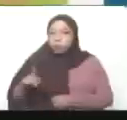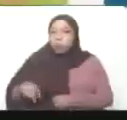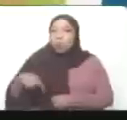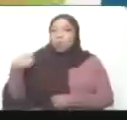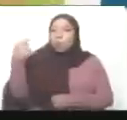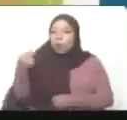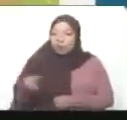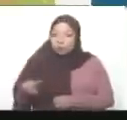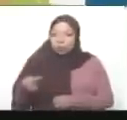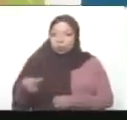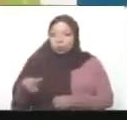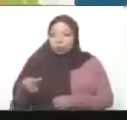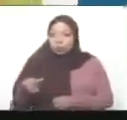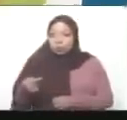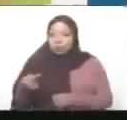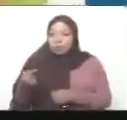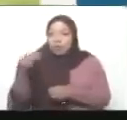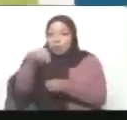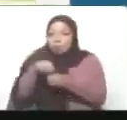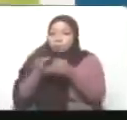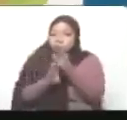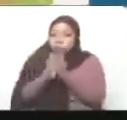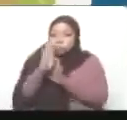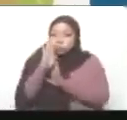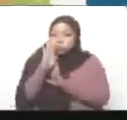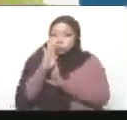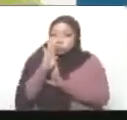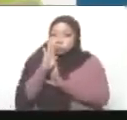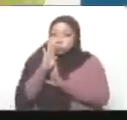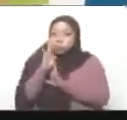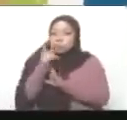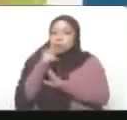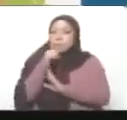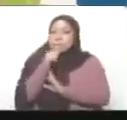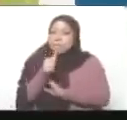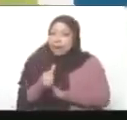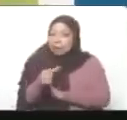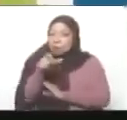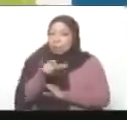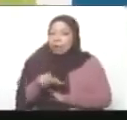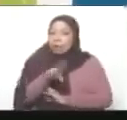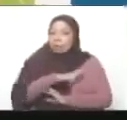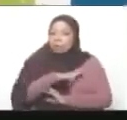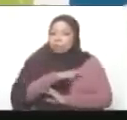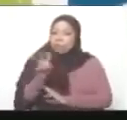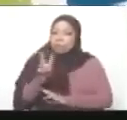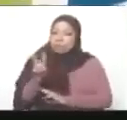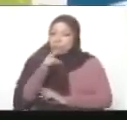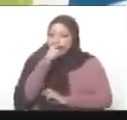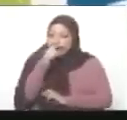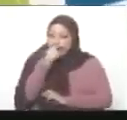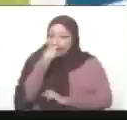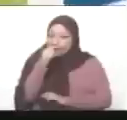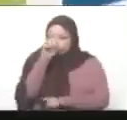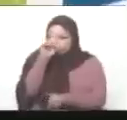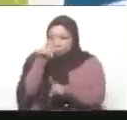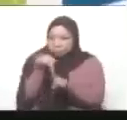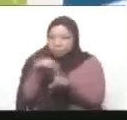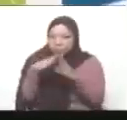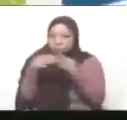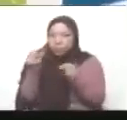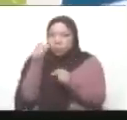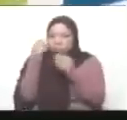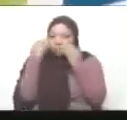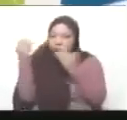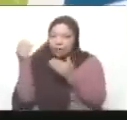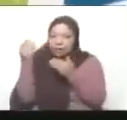eso involuciona muy negativamente con el objetivo miren como está aquí todo el territorio